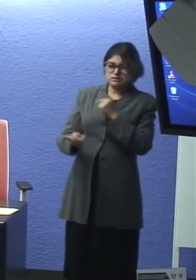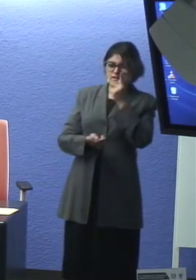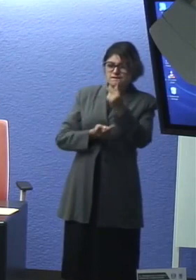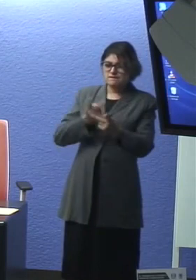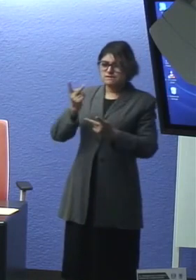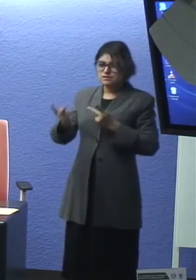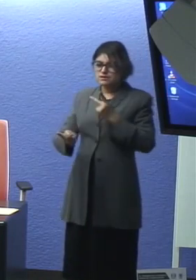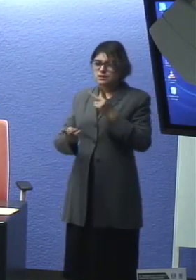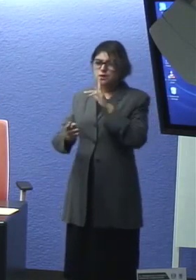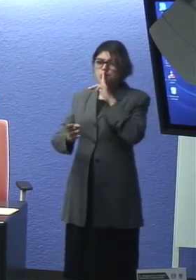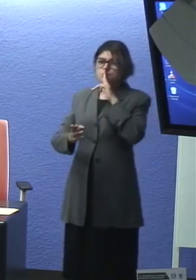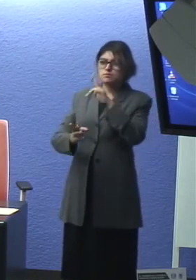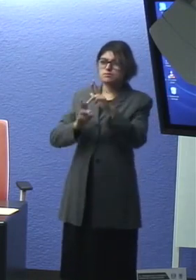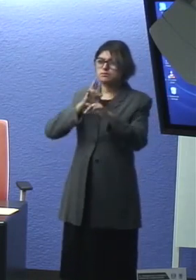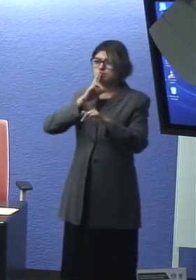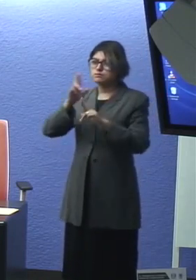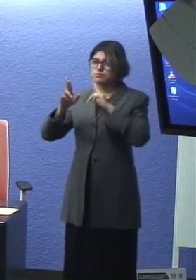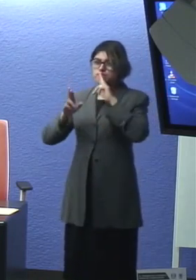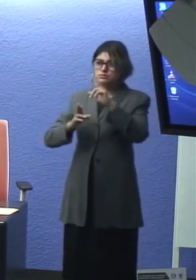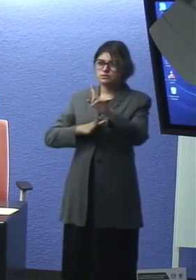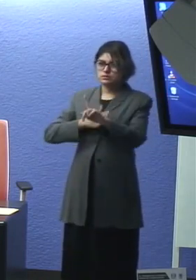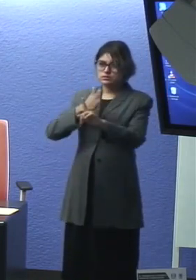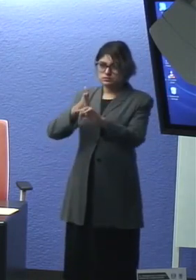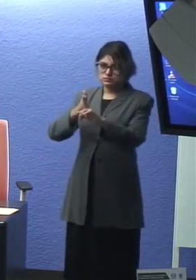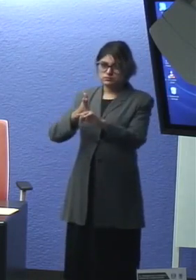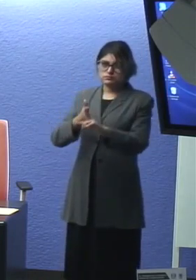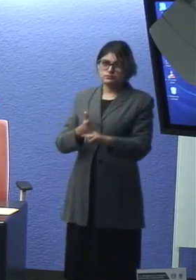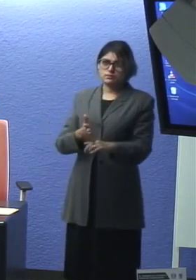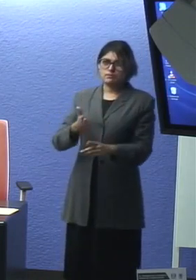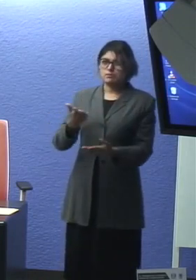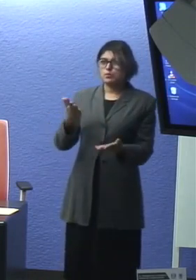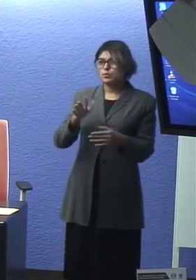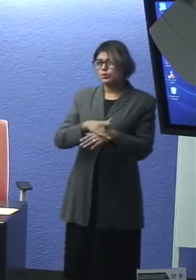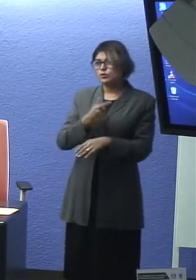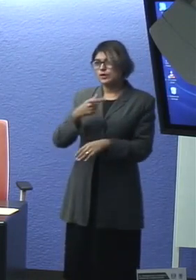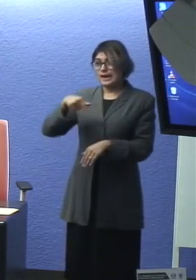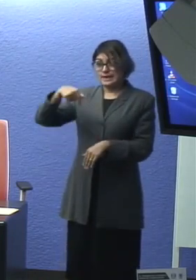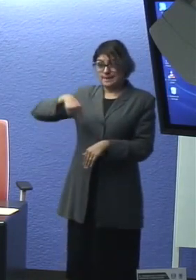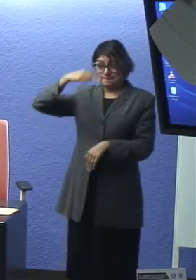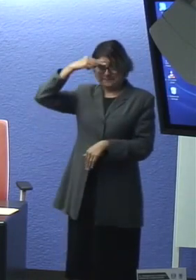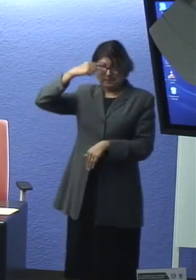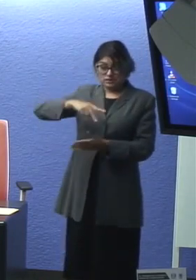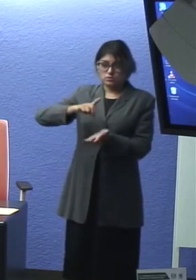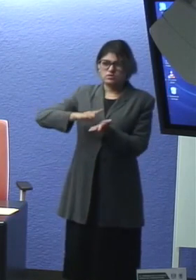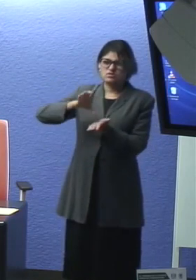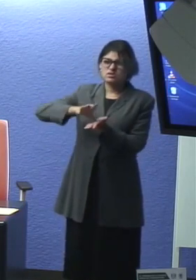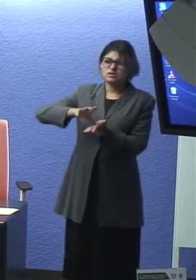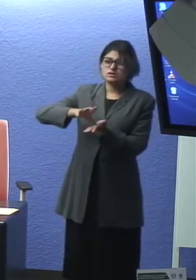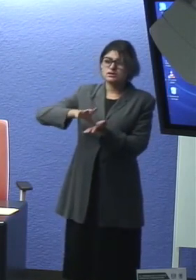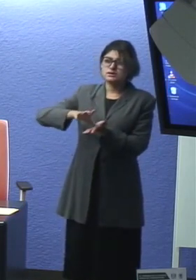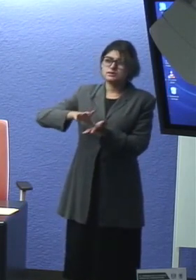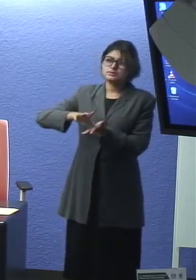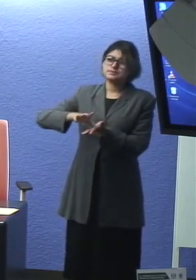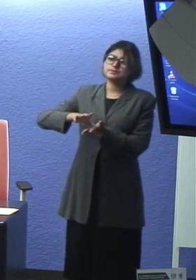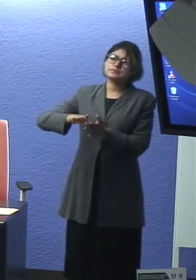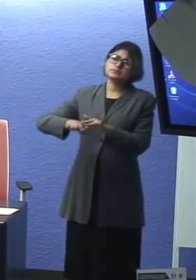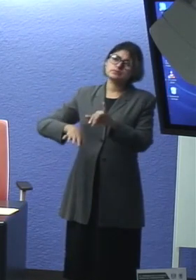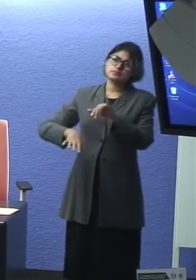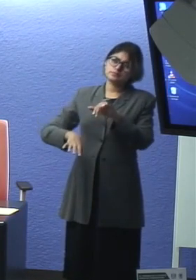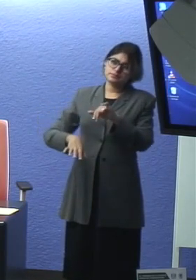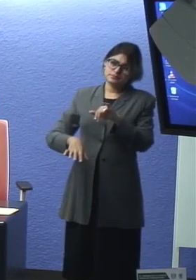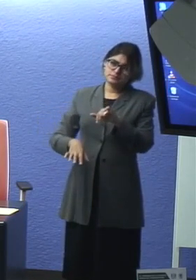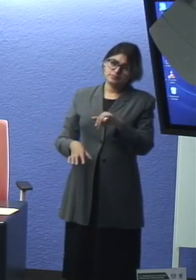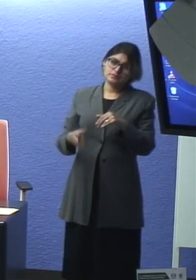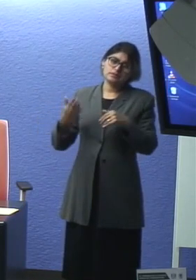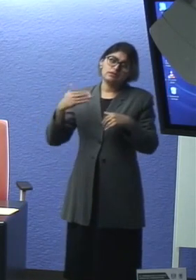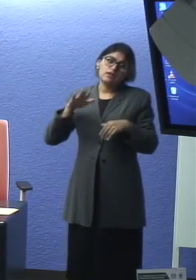estas preguntas, porque nuestra discapacidad, la mexicana, tendrá sus asegúnes y